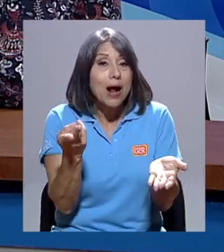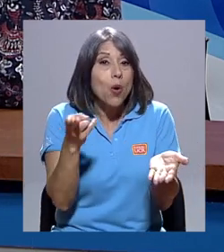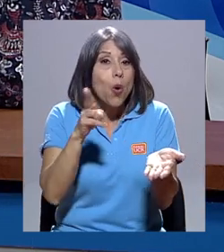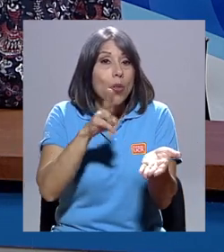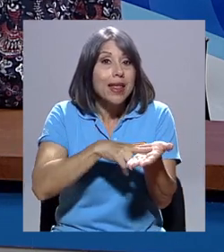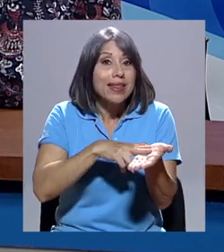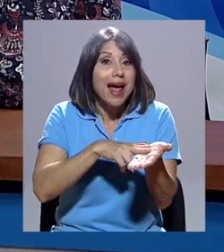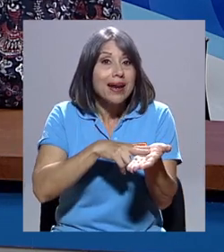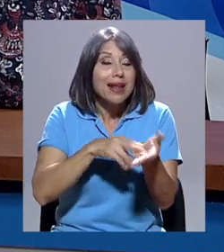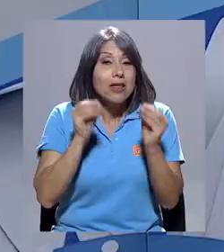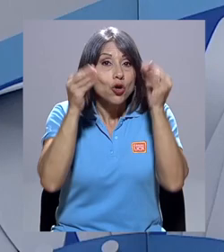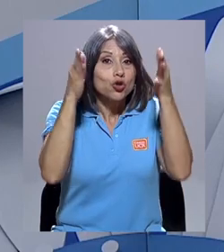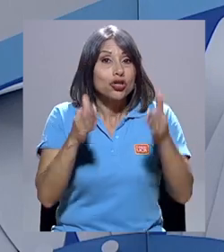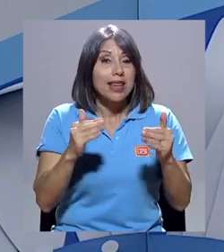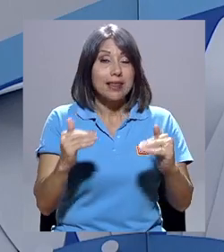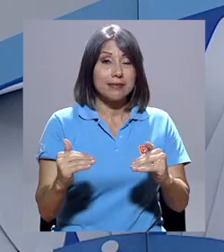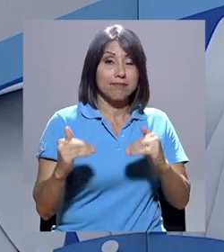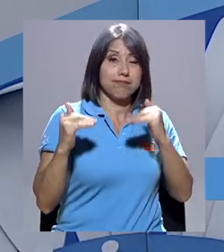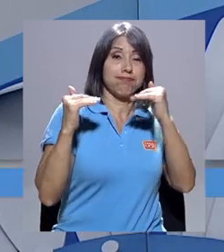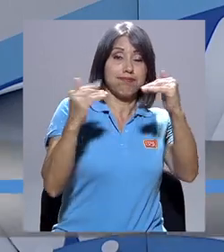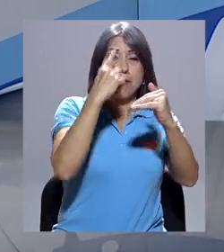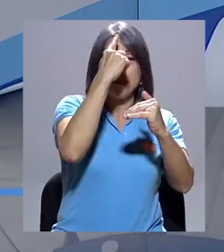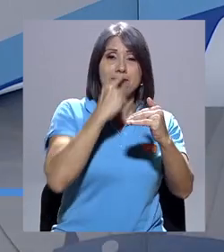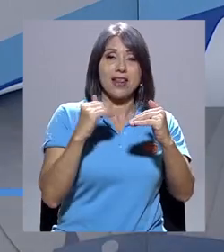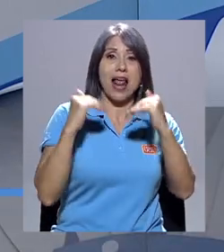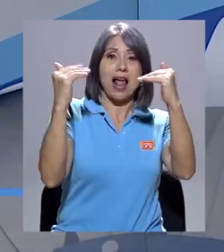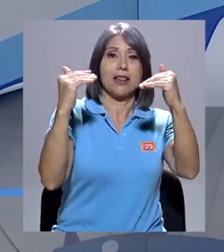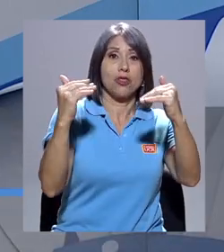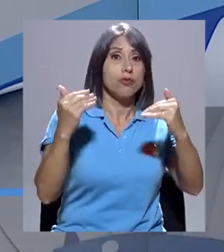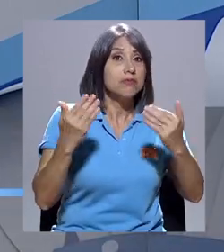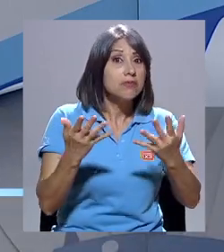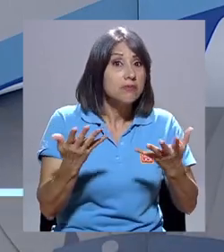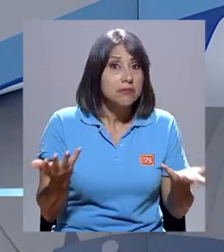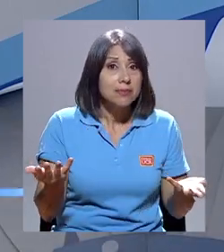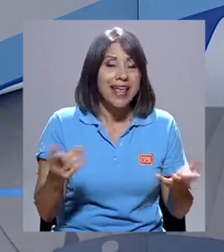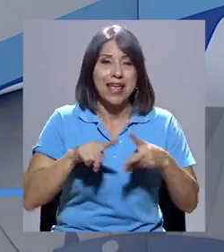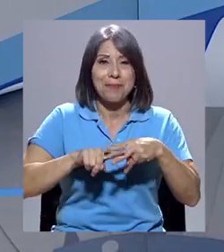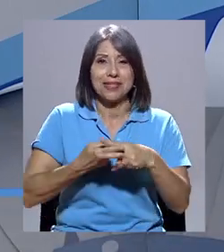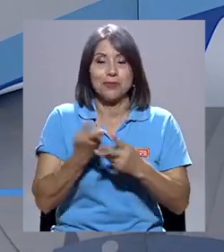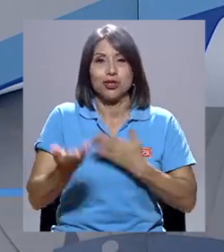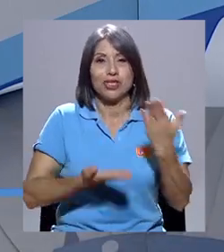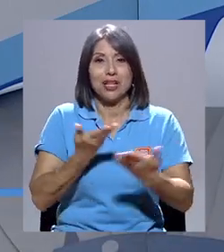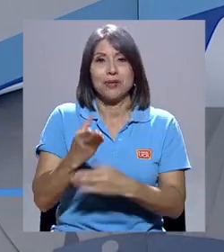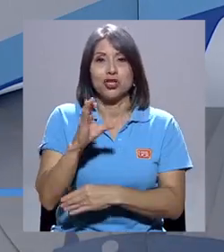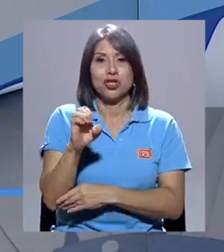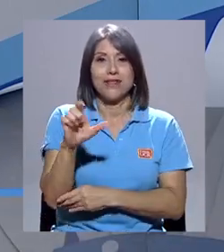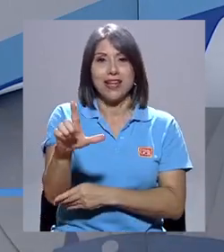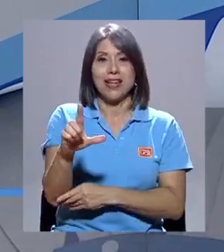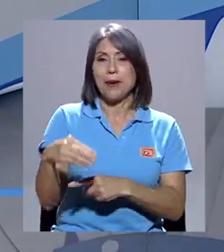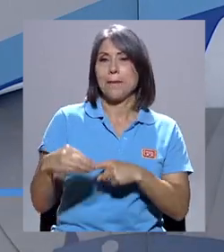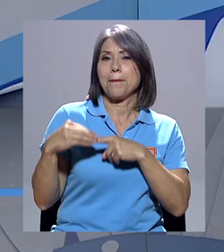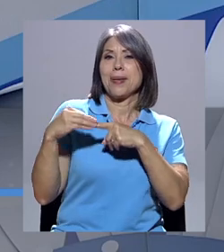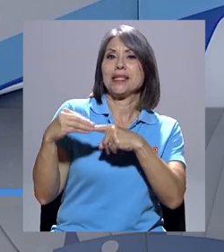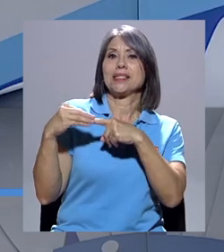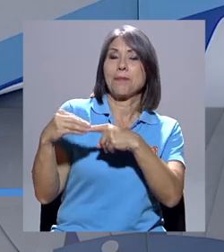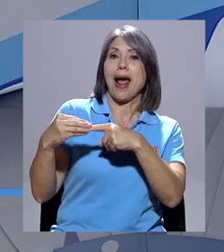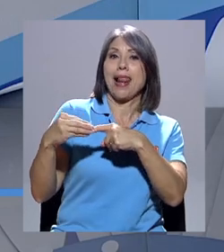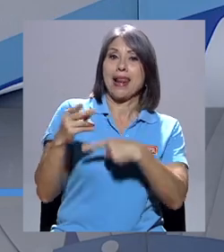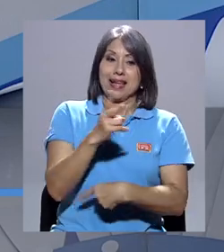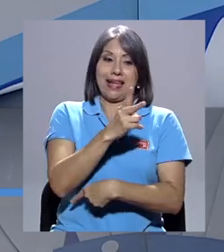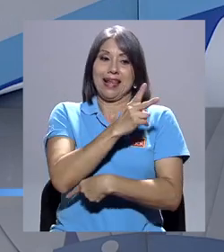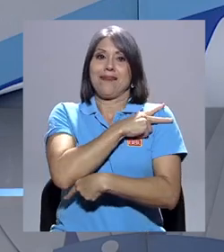nivel como lo que queremos nosotros empecemos por servicios civil el ministerio de educación es el principal empleador en el campo la educación